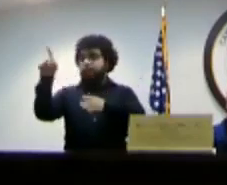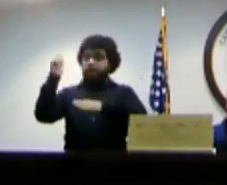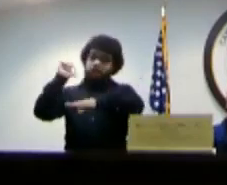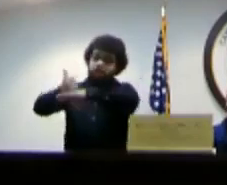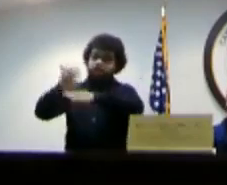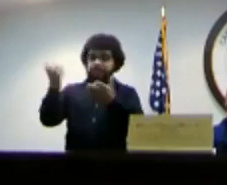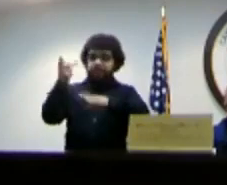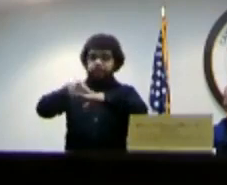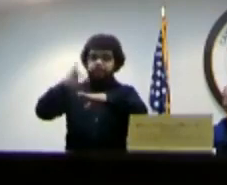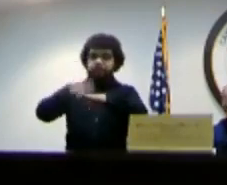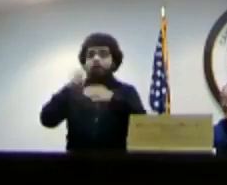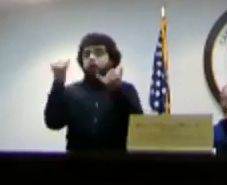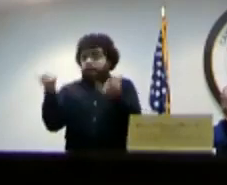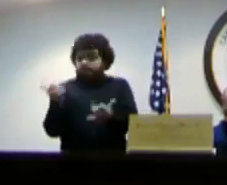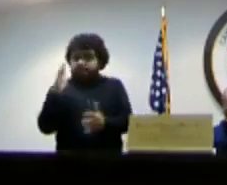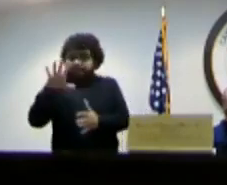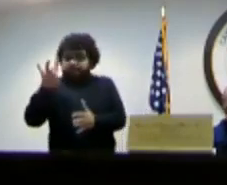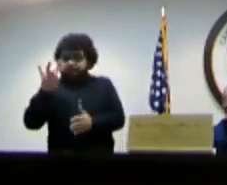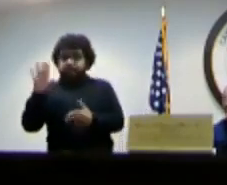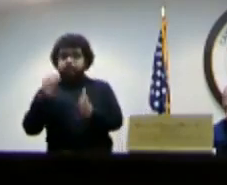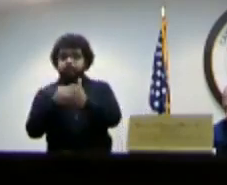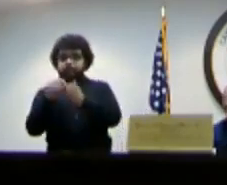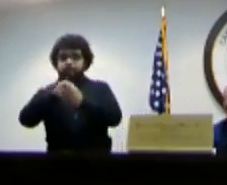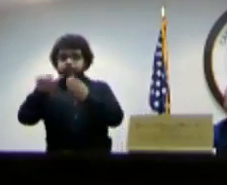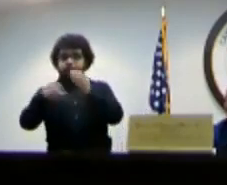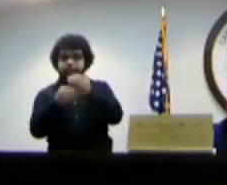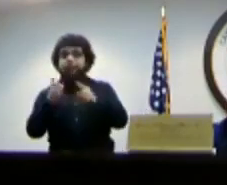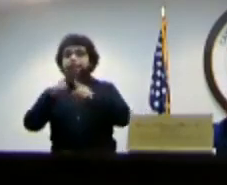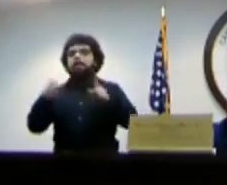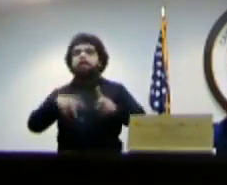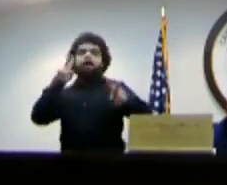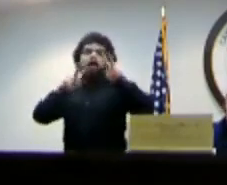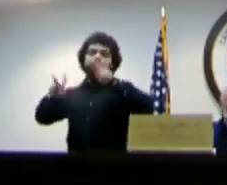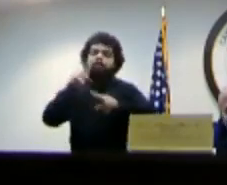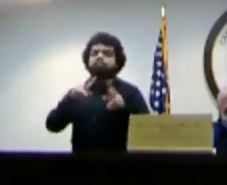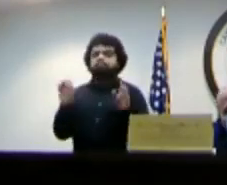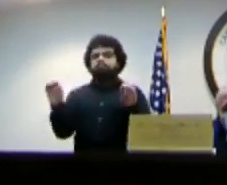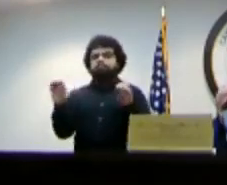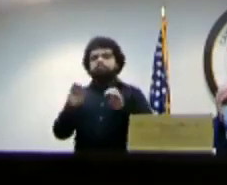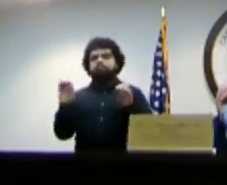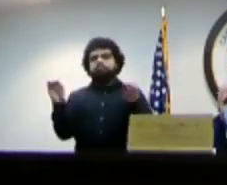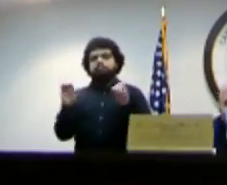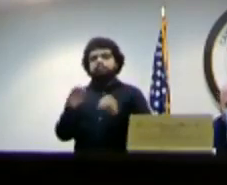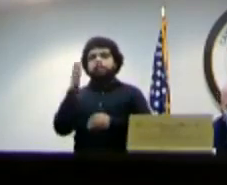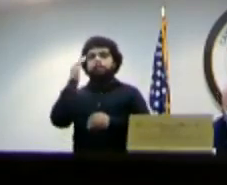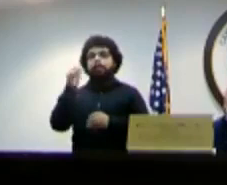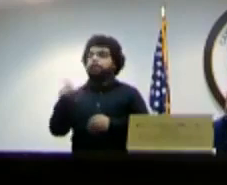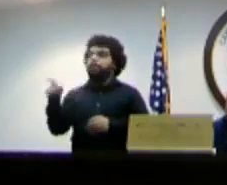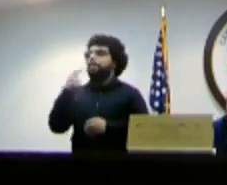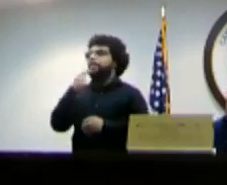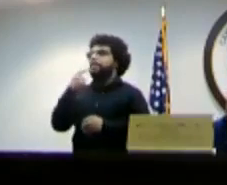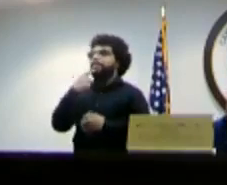pagando 58 más y no hay cómo supervisar tampoco ese tipo de trabajo porque es por lo que ellos le digan.